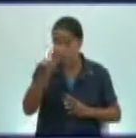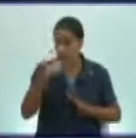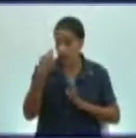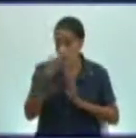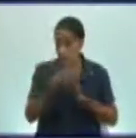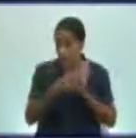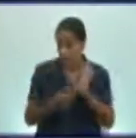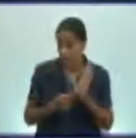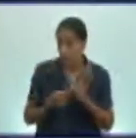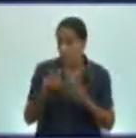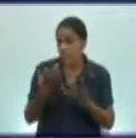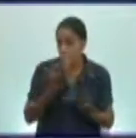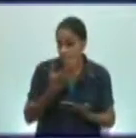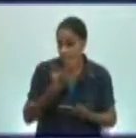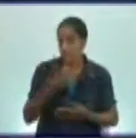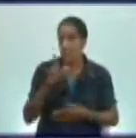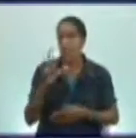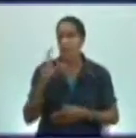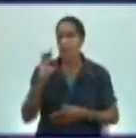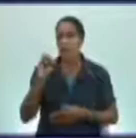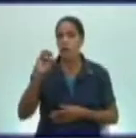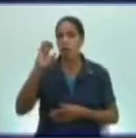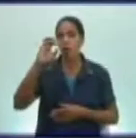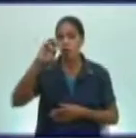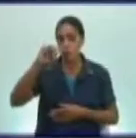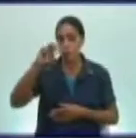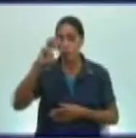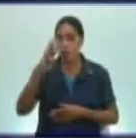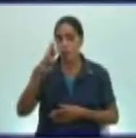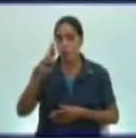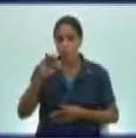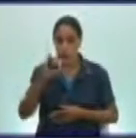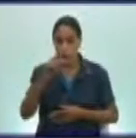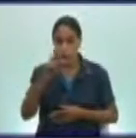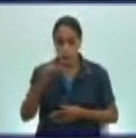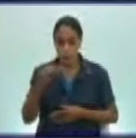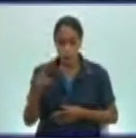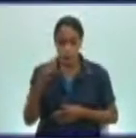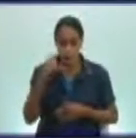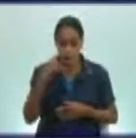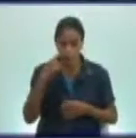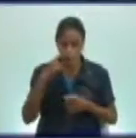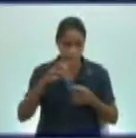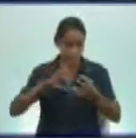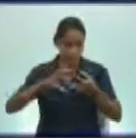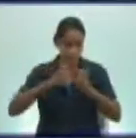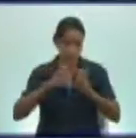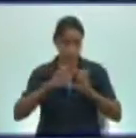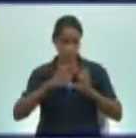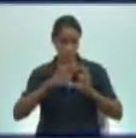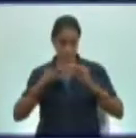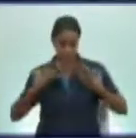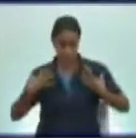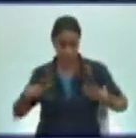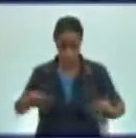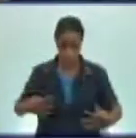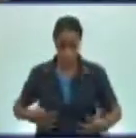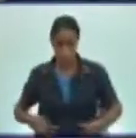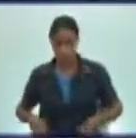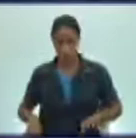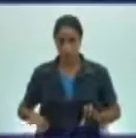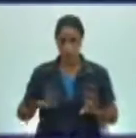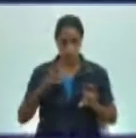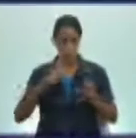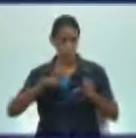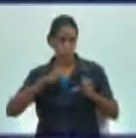Es importante que ustedes tengan en cuenta a la hora de visualizar el video la forma del cuerpo, cómo ellos tienen el